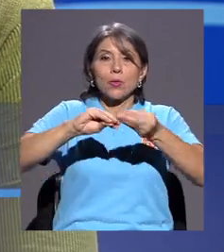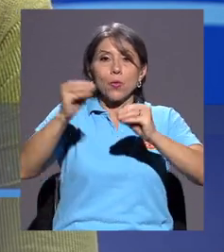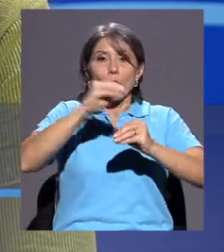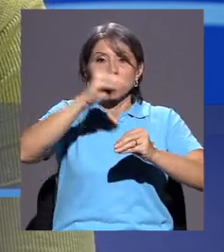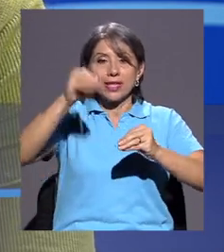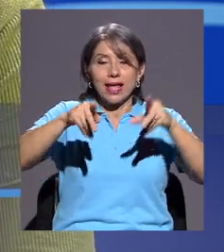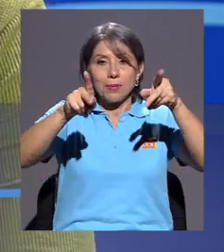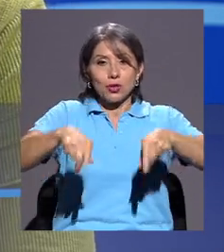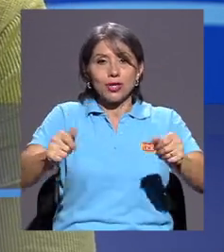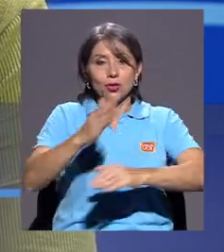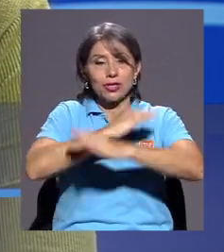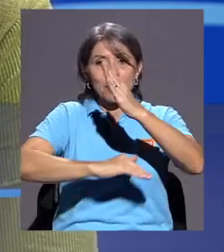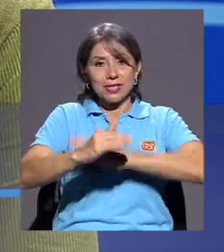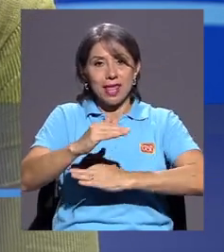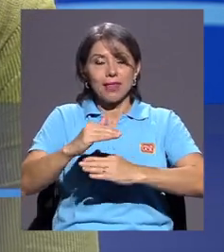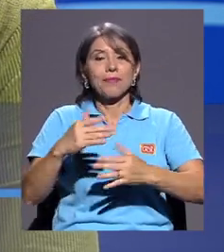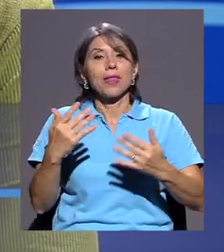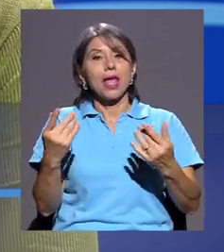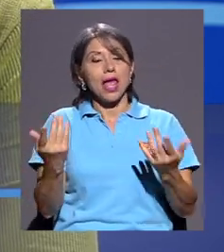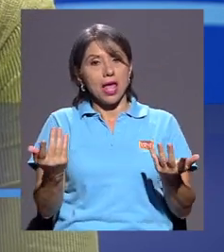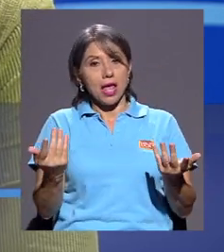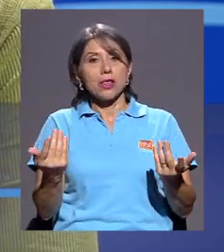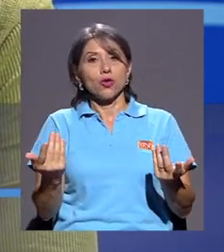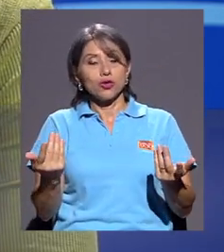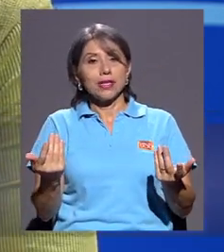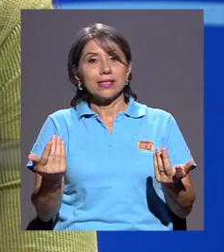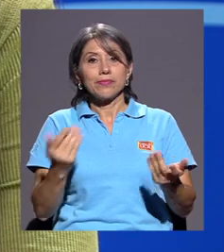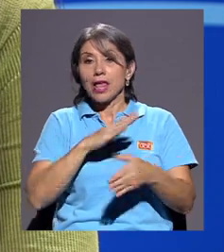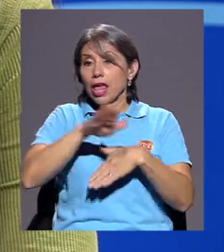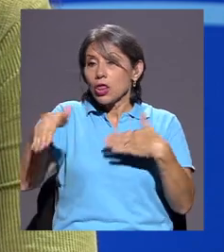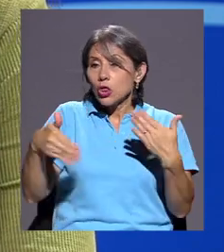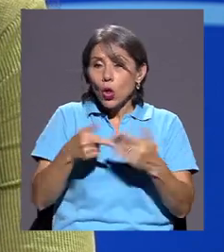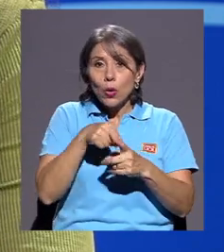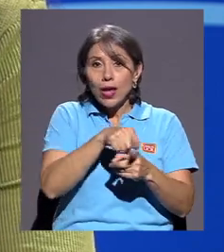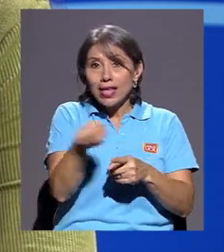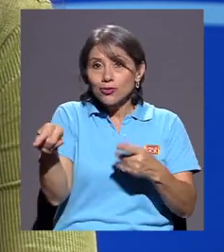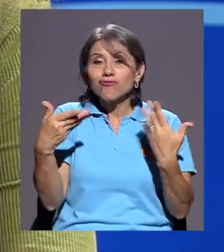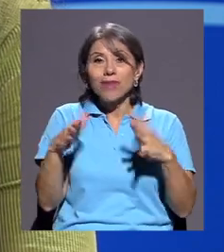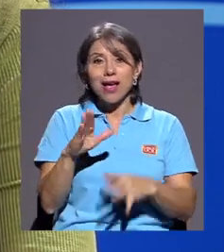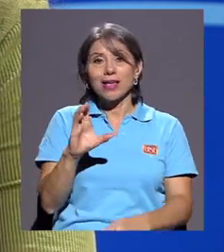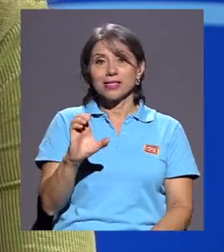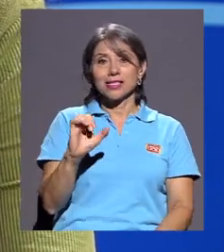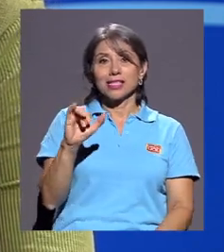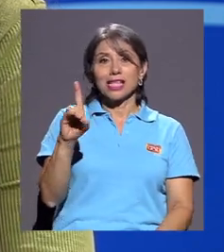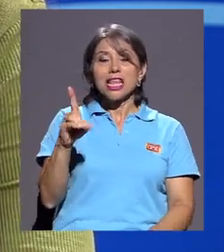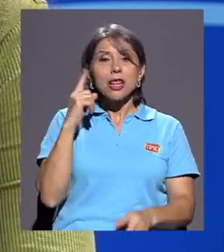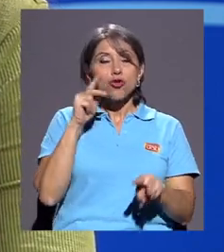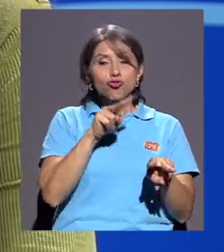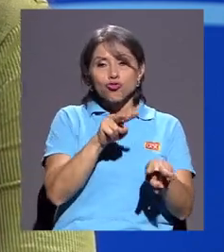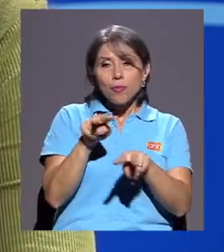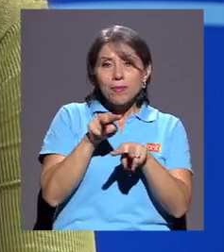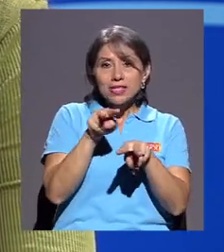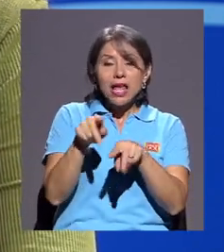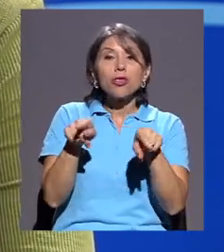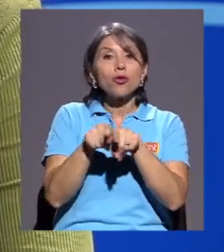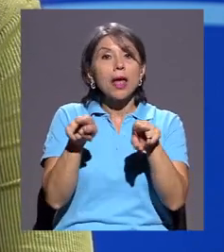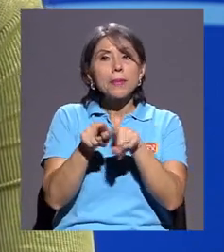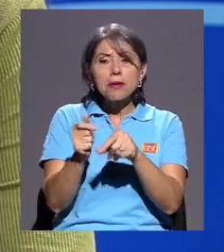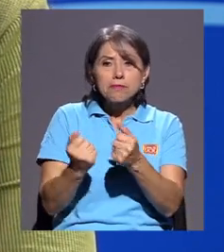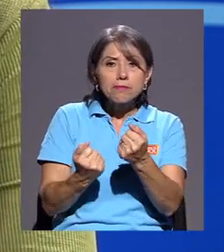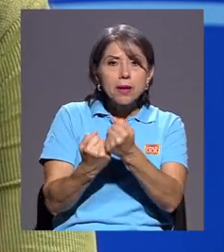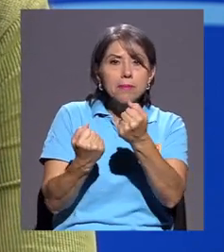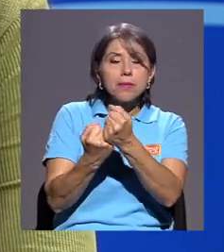de personas con discapacidad, ¿verdad? Entonces, en todos estos esfuerzos, ahí está la CID, ¿verdad?, supervisando detrás,